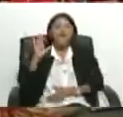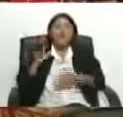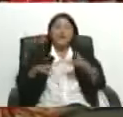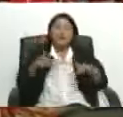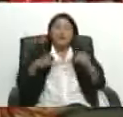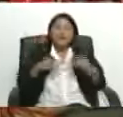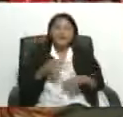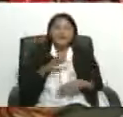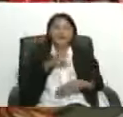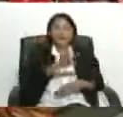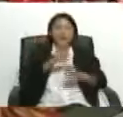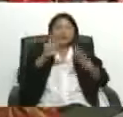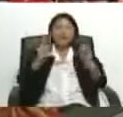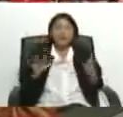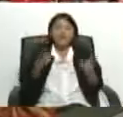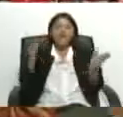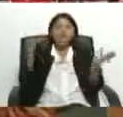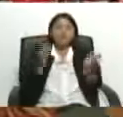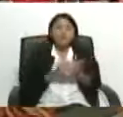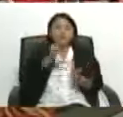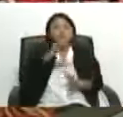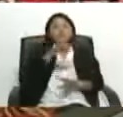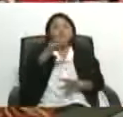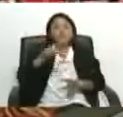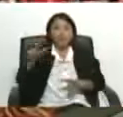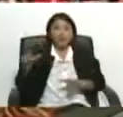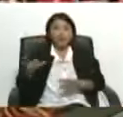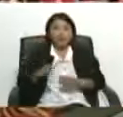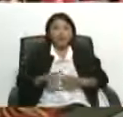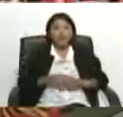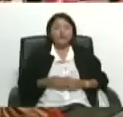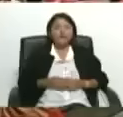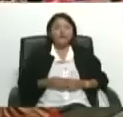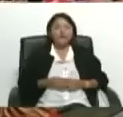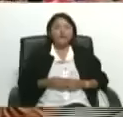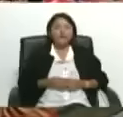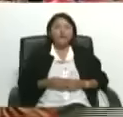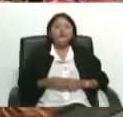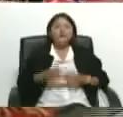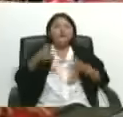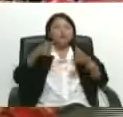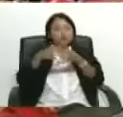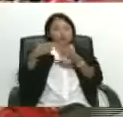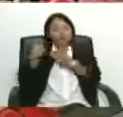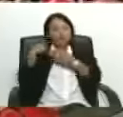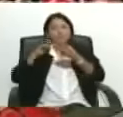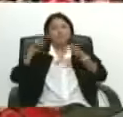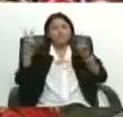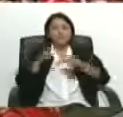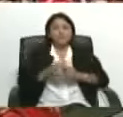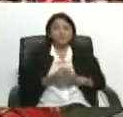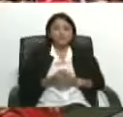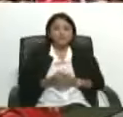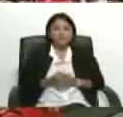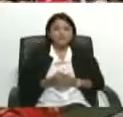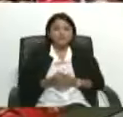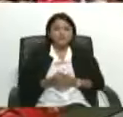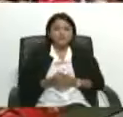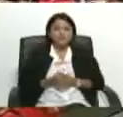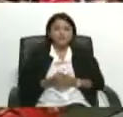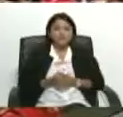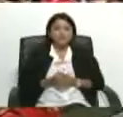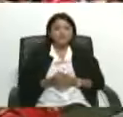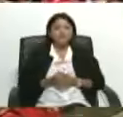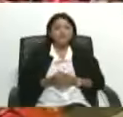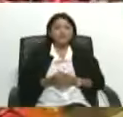de 56.000 hermanos y hermanos compatriotas, las Unidades Populares para la Paz. Y el que